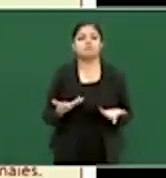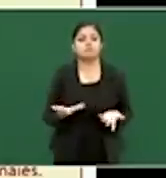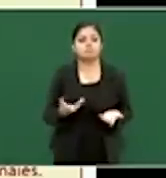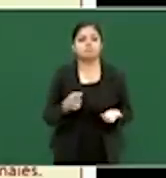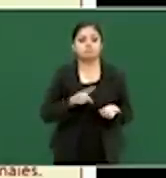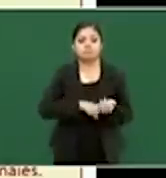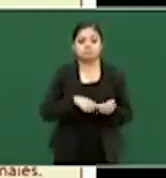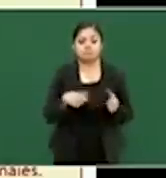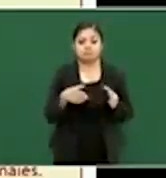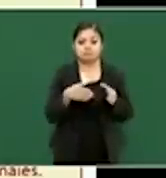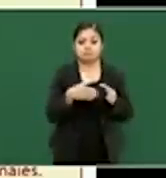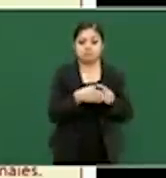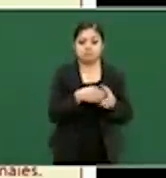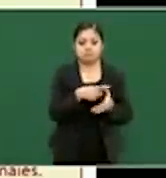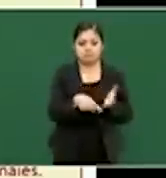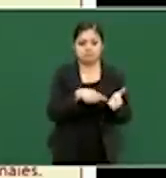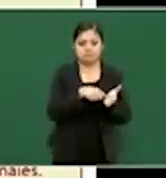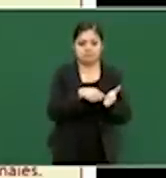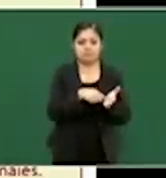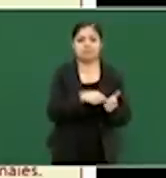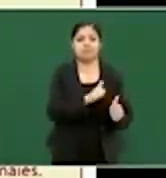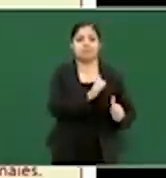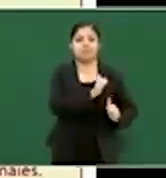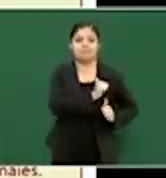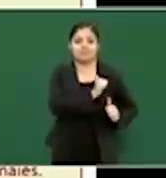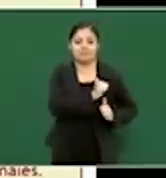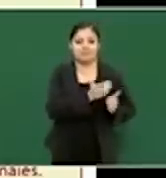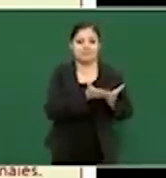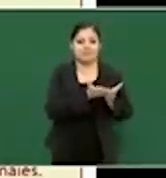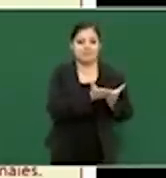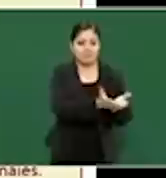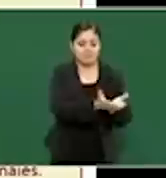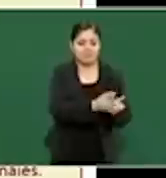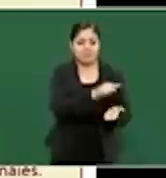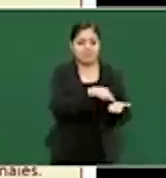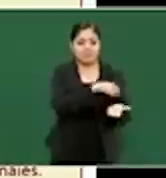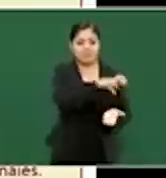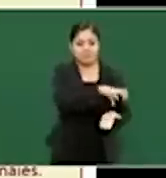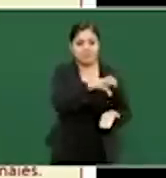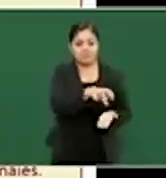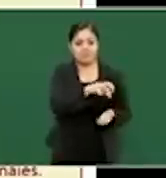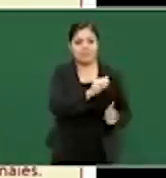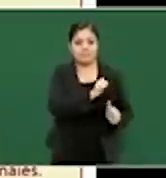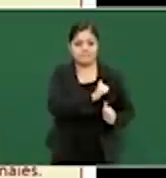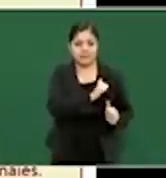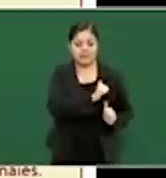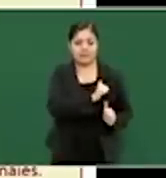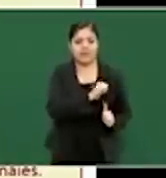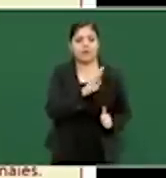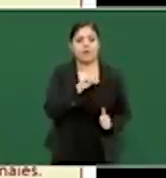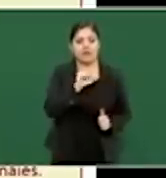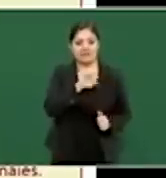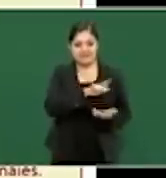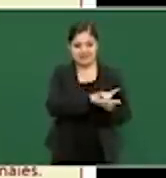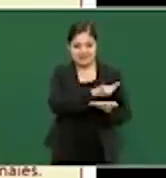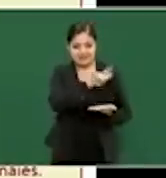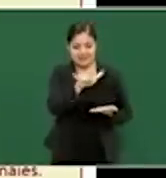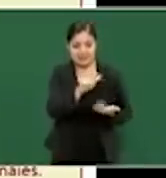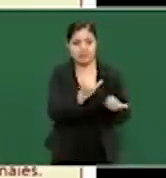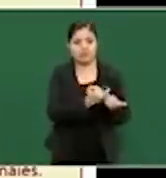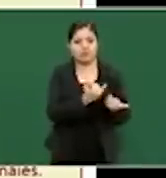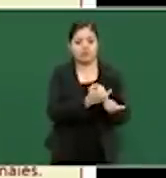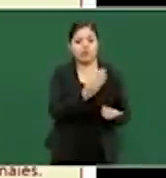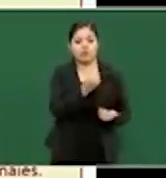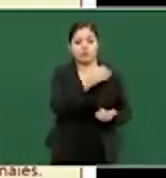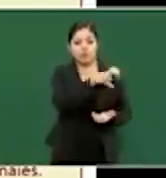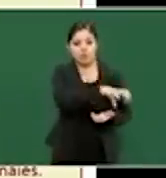conjugados en una región militar, una región naval, dos zonas militares, una base aérea, una estación aérea, 9 unidades